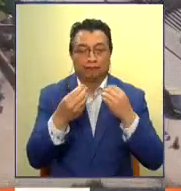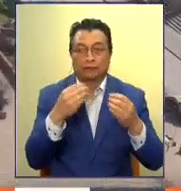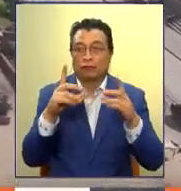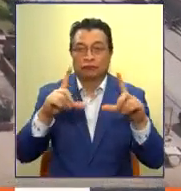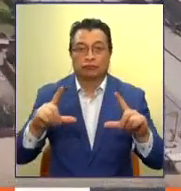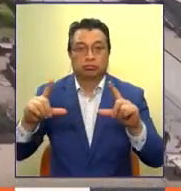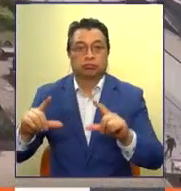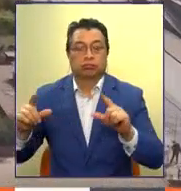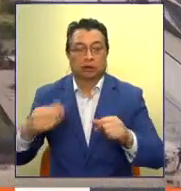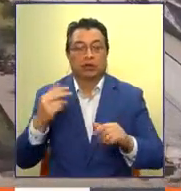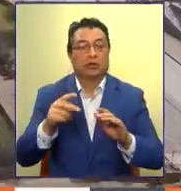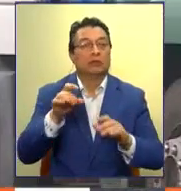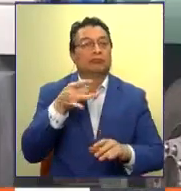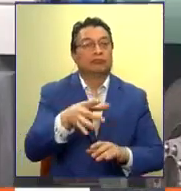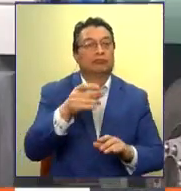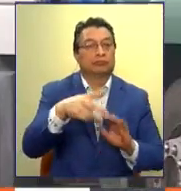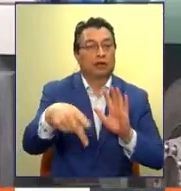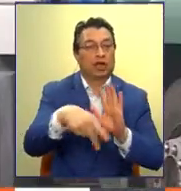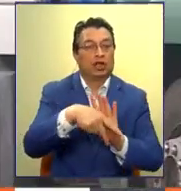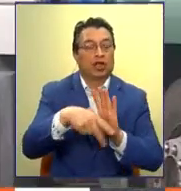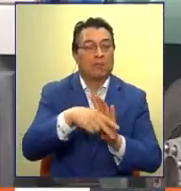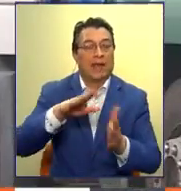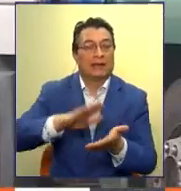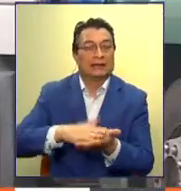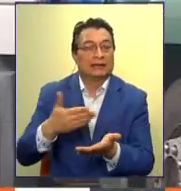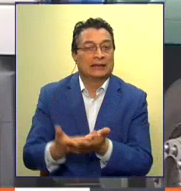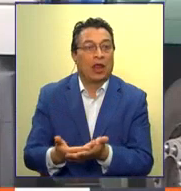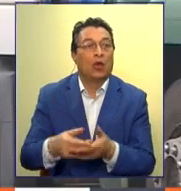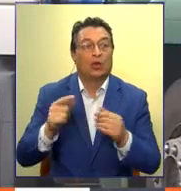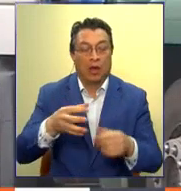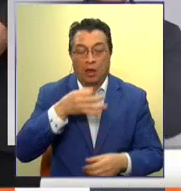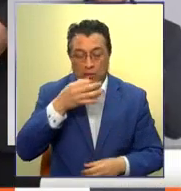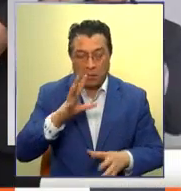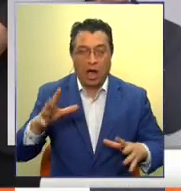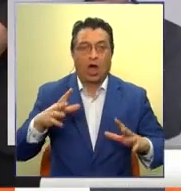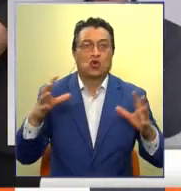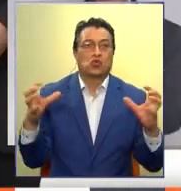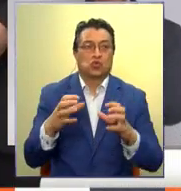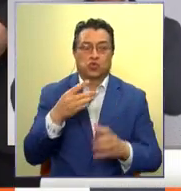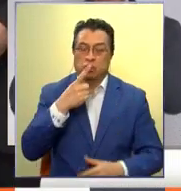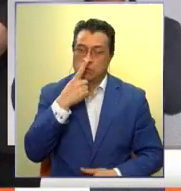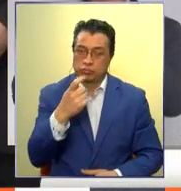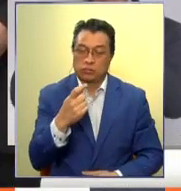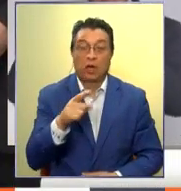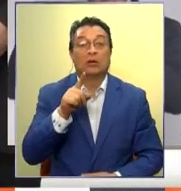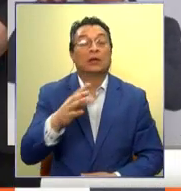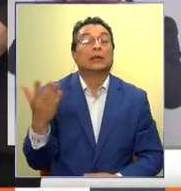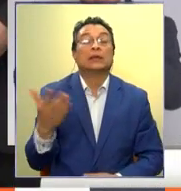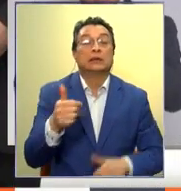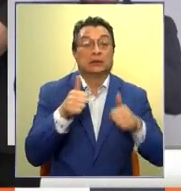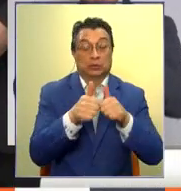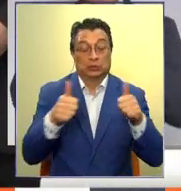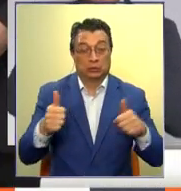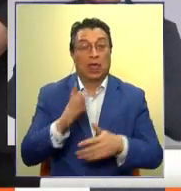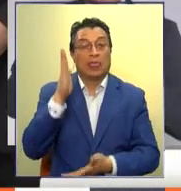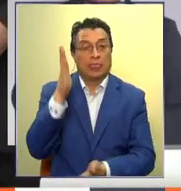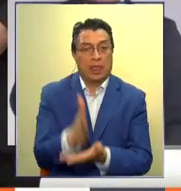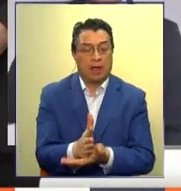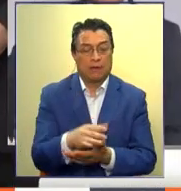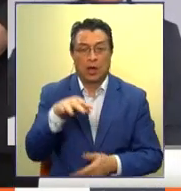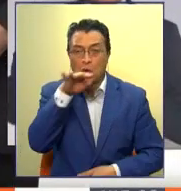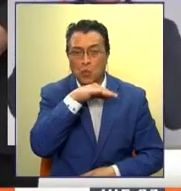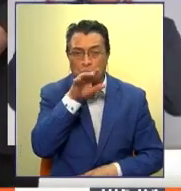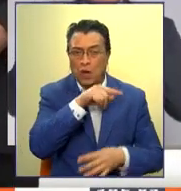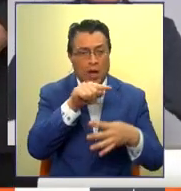normas sanitarias por parte de camioneros, se asumió un discurso más duro. Lo que le cabe a la autoridad es usar todos y